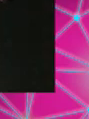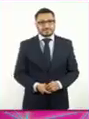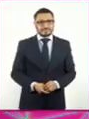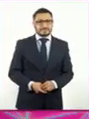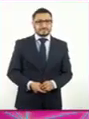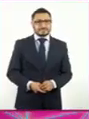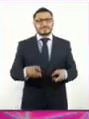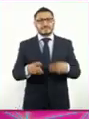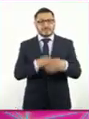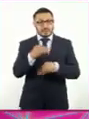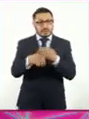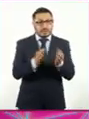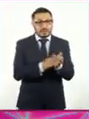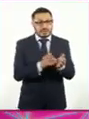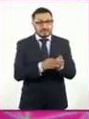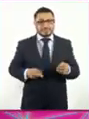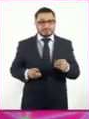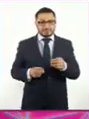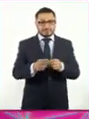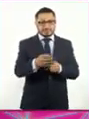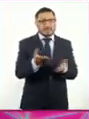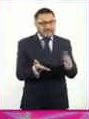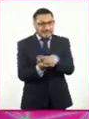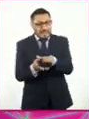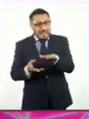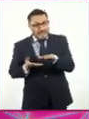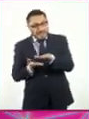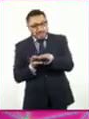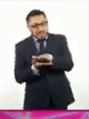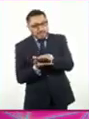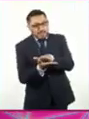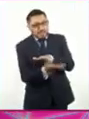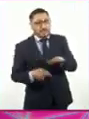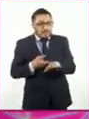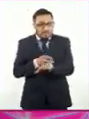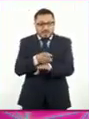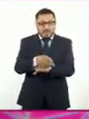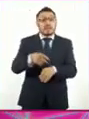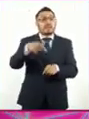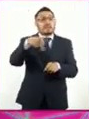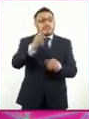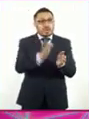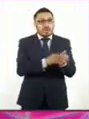Corta todas las hojas por el doblez que marcaste, excepto las de color.